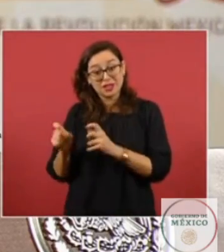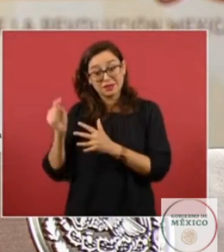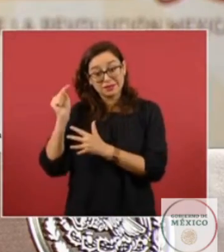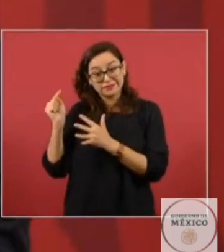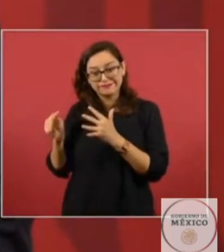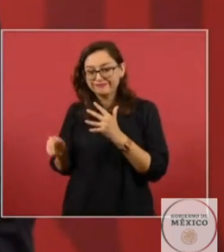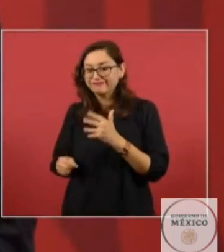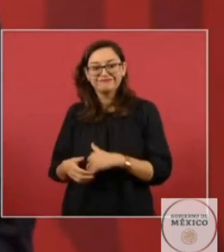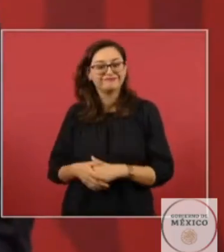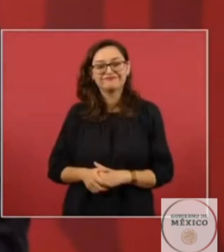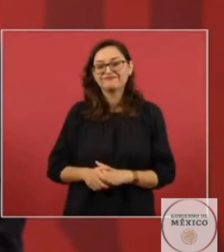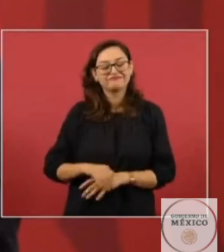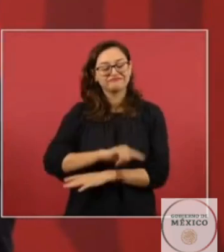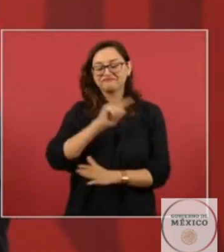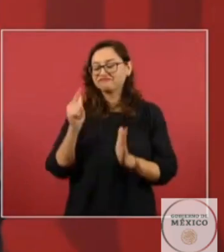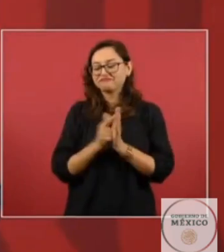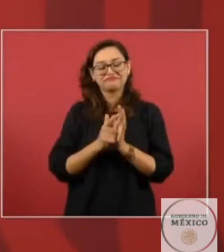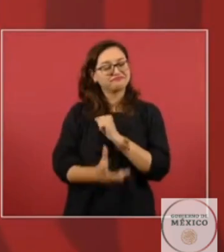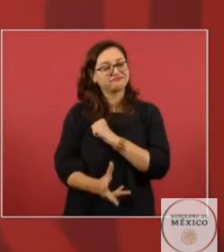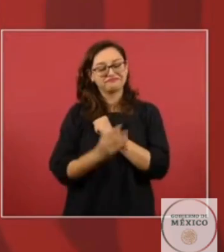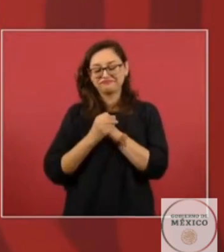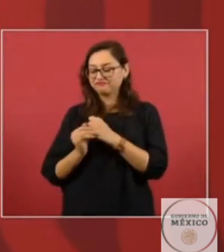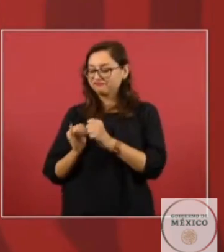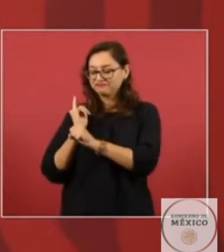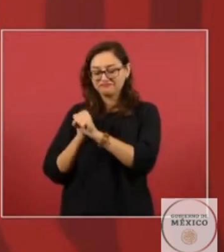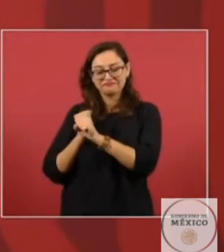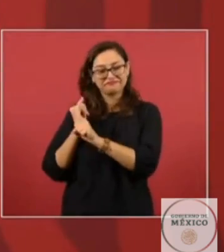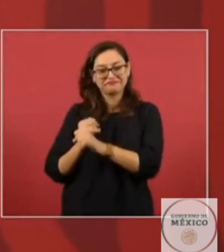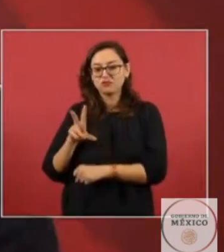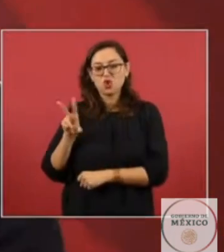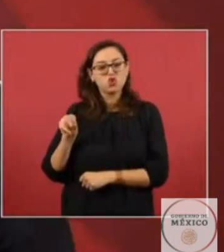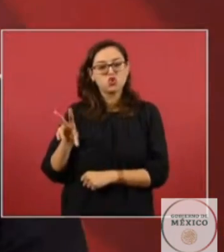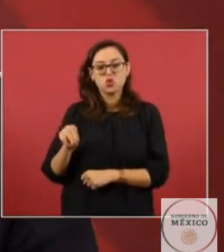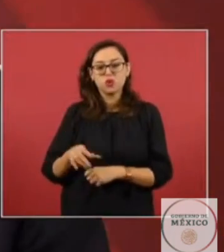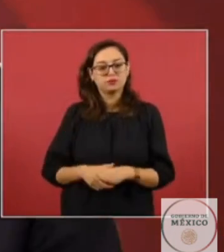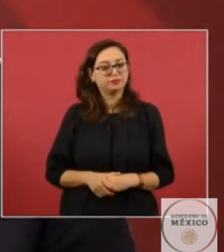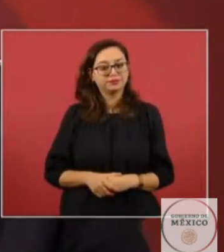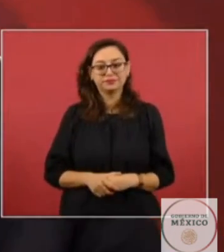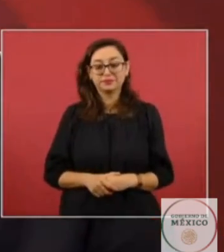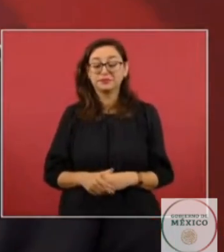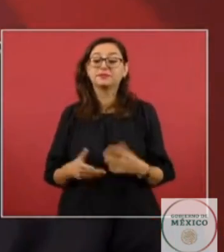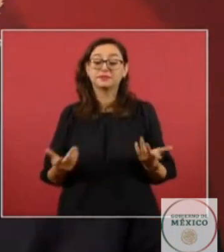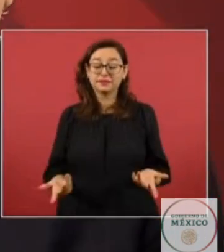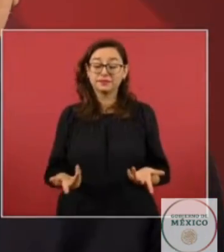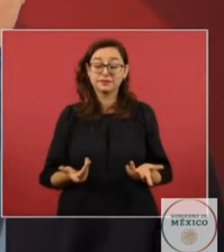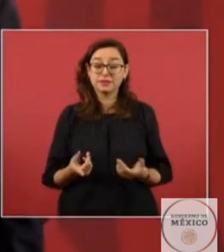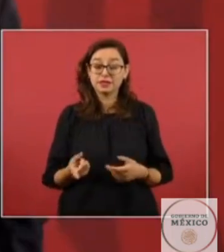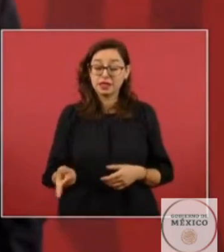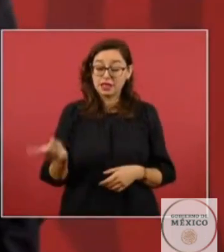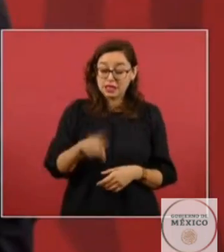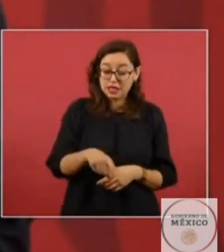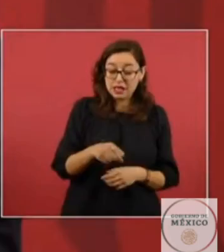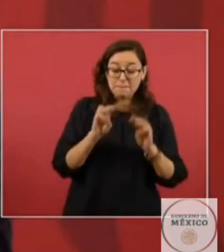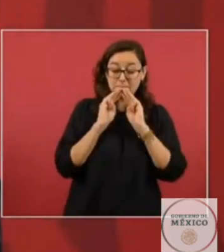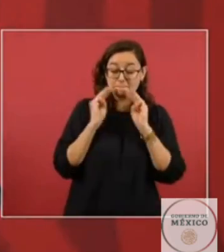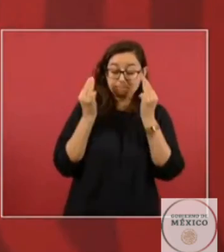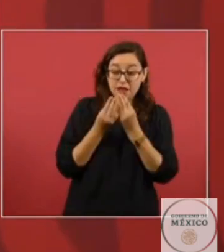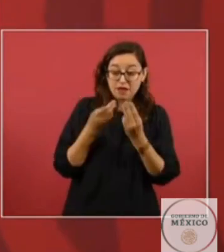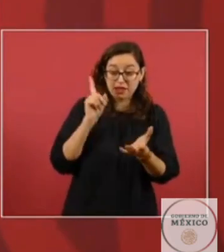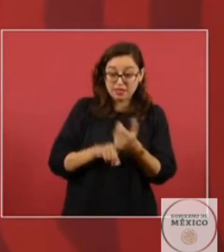unidad procede también de conformidad con la ley y a través de instituciones como la Comisión Nacional Bancaria y de Valores